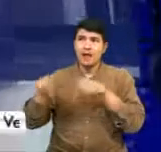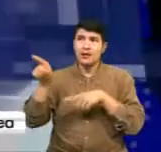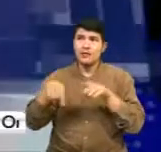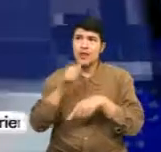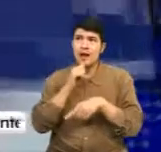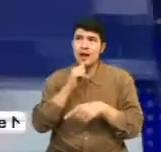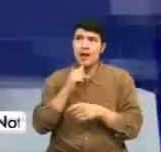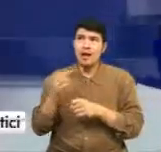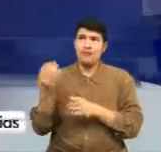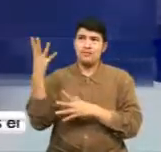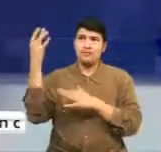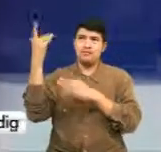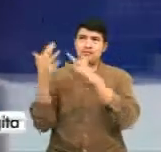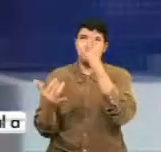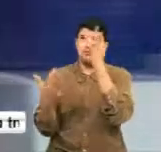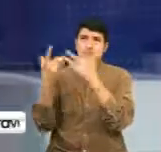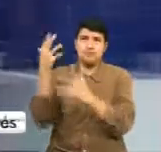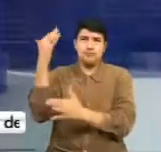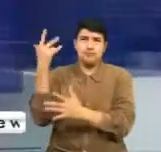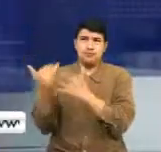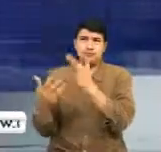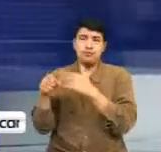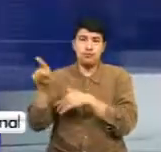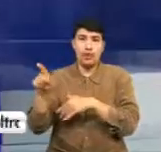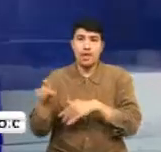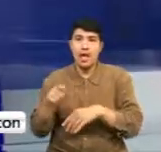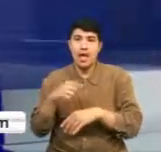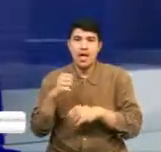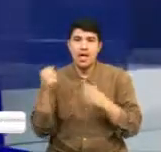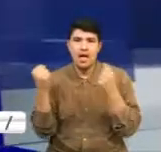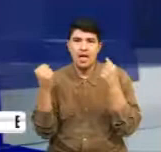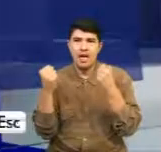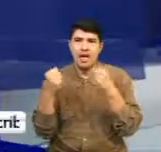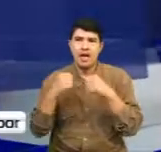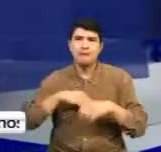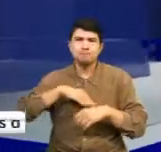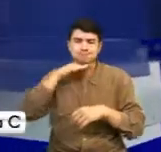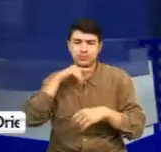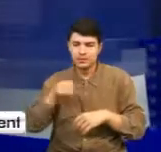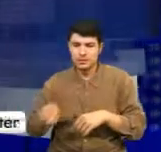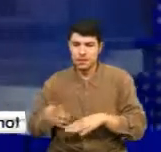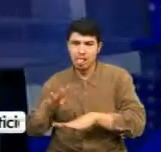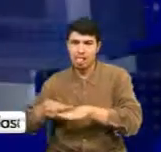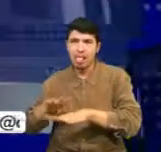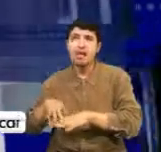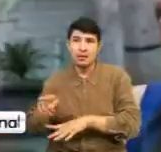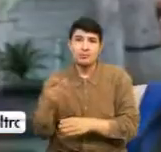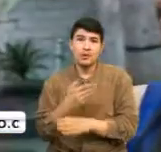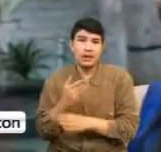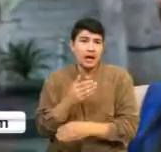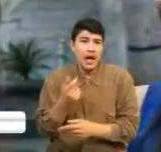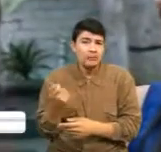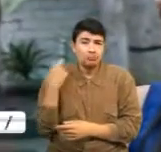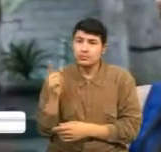inundaciones que provoca la quebrada La Iglesia y el taponamiento de las alcantarillas. La comunidad dice que el problema data de años anteriores.